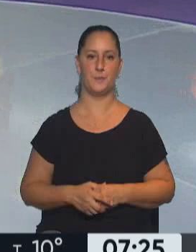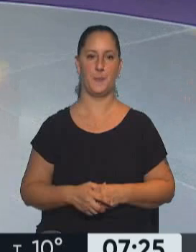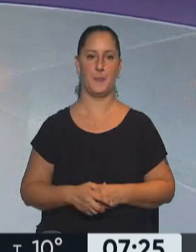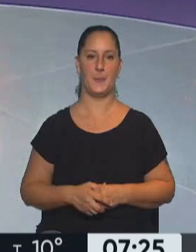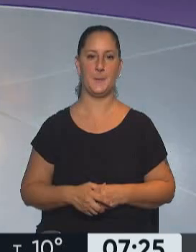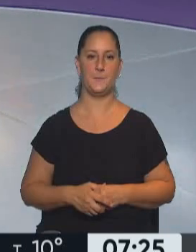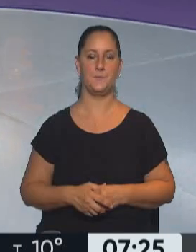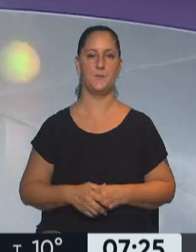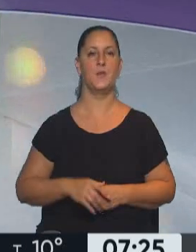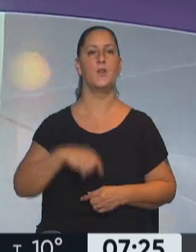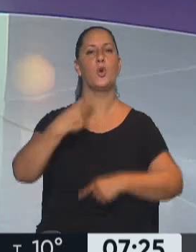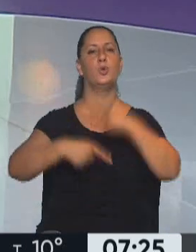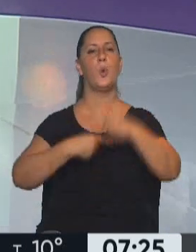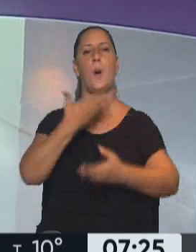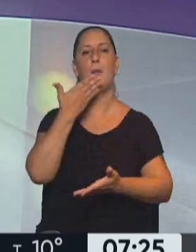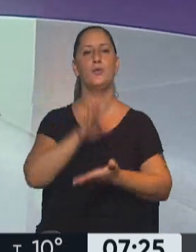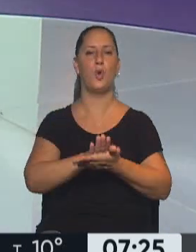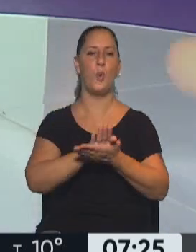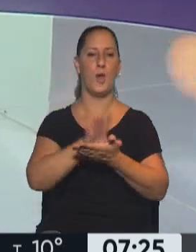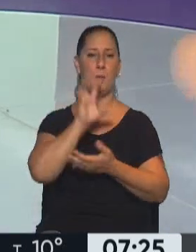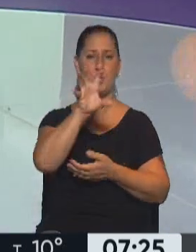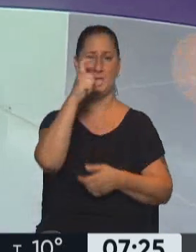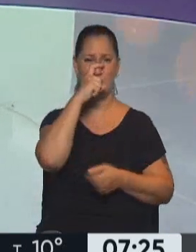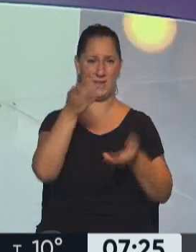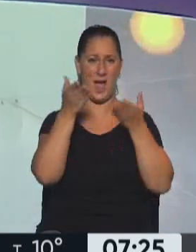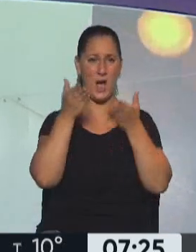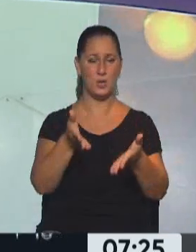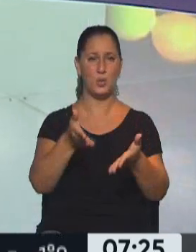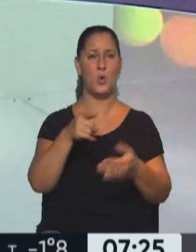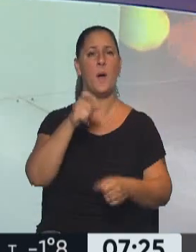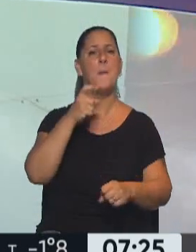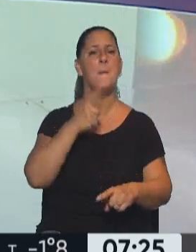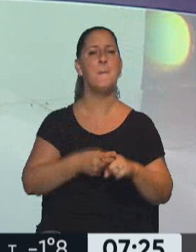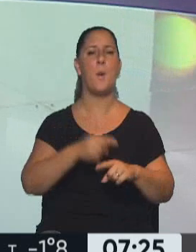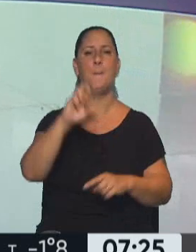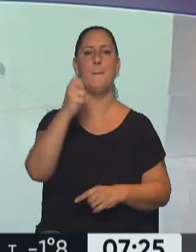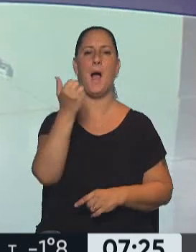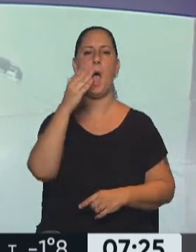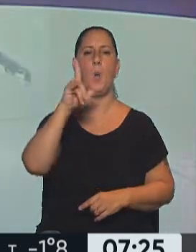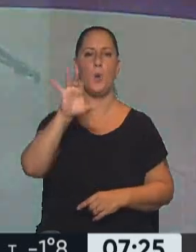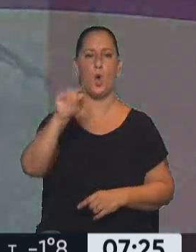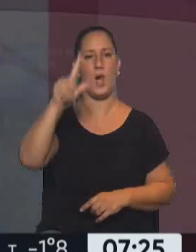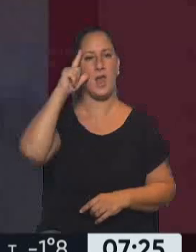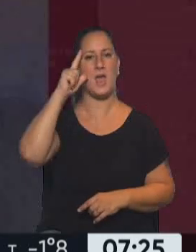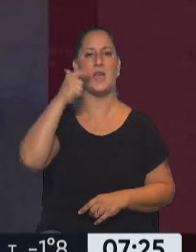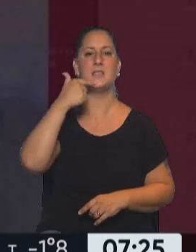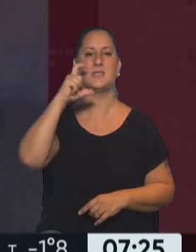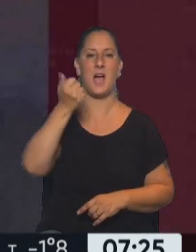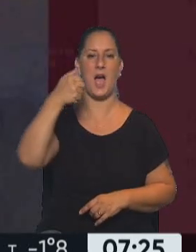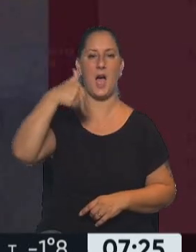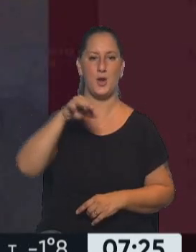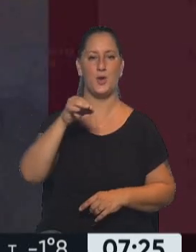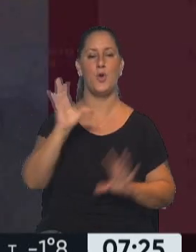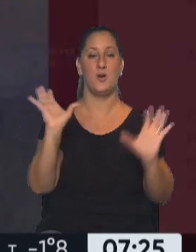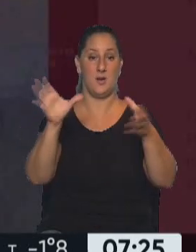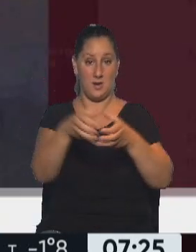Seguimos hablando de Corrientes y de ayuda a la provincia de Corrientes, en este caso a través de Pablo Lescano y su banda Damas Gratis.